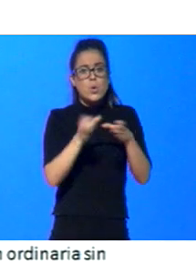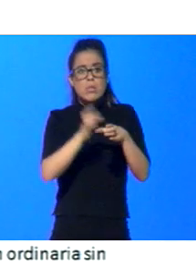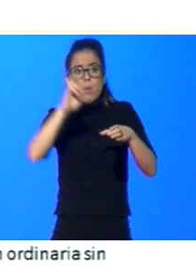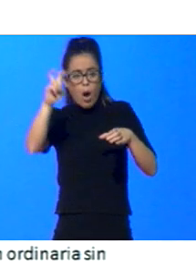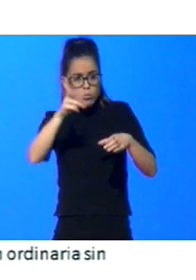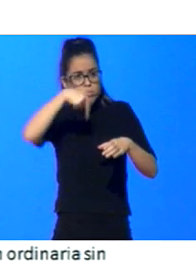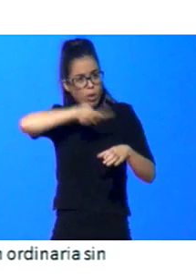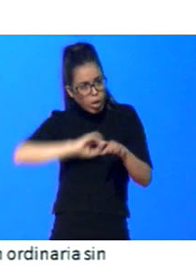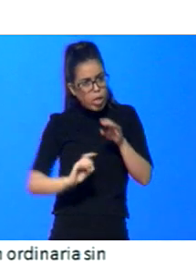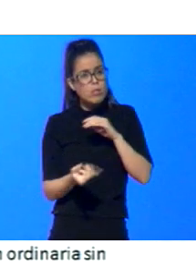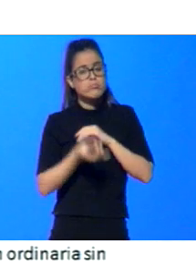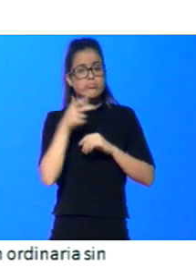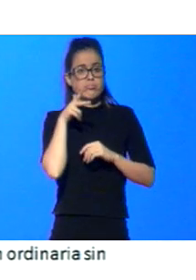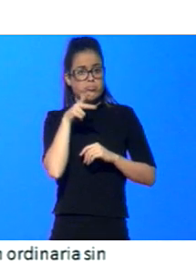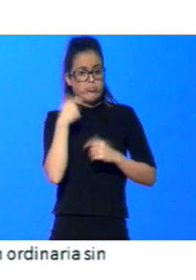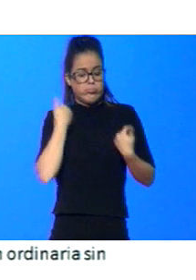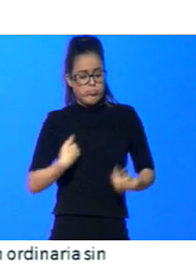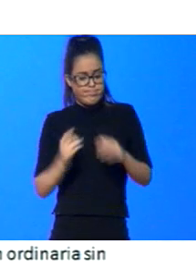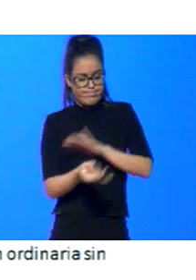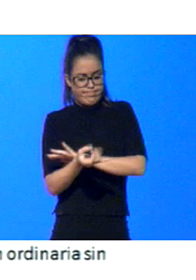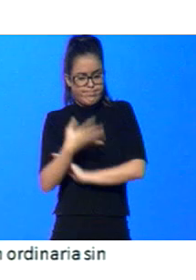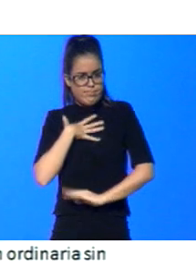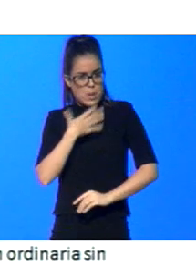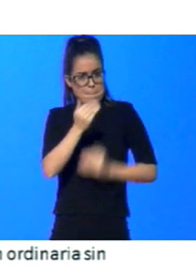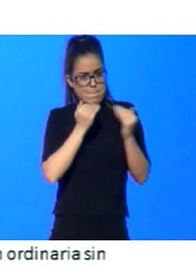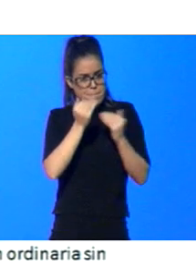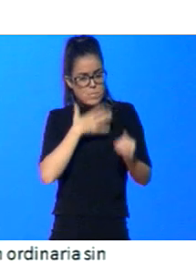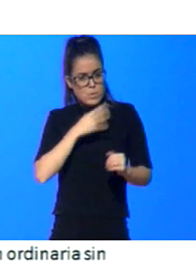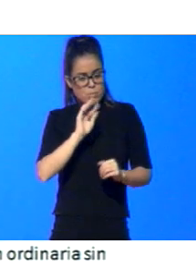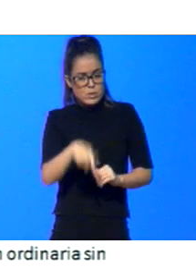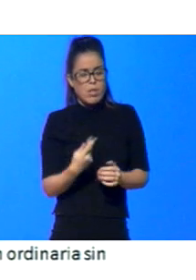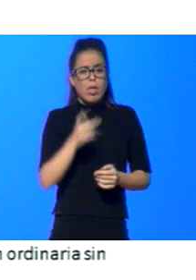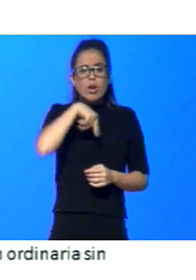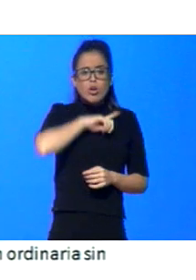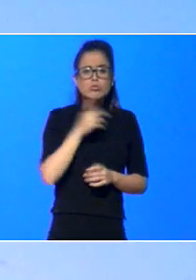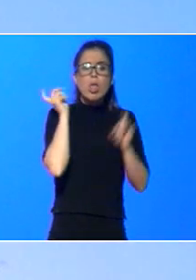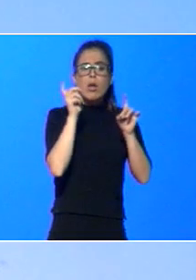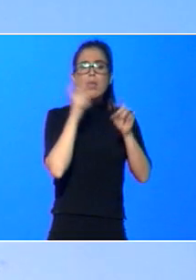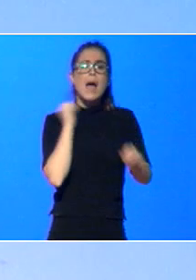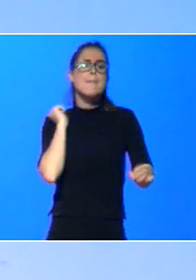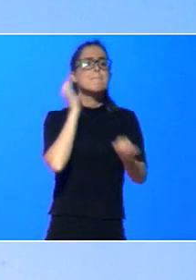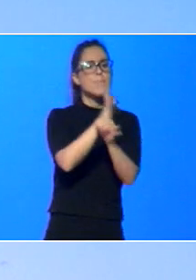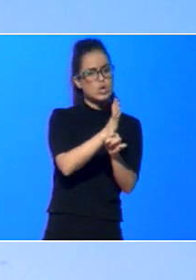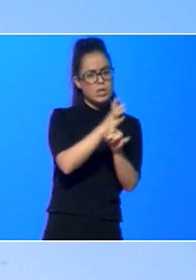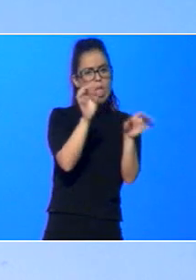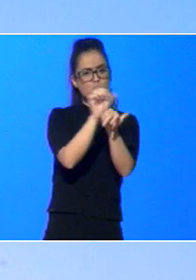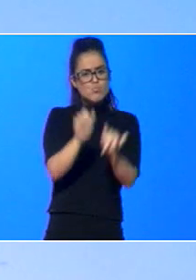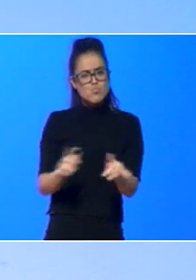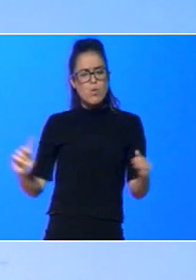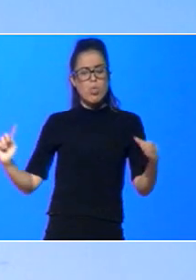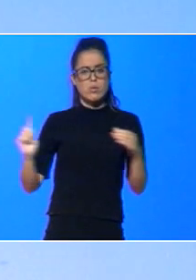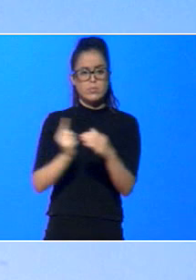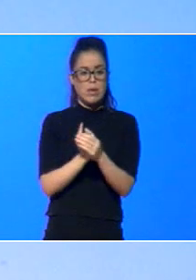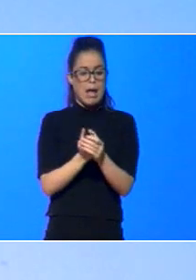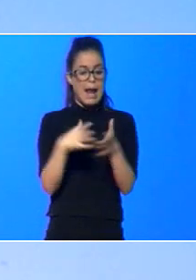pero decía la convención Apuesta por un modelo inclusivo lo Apuesta La Apuesta claramente desde el punto de vista tanto de la estructura